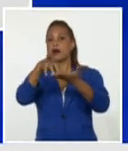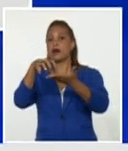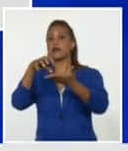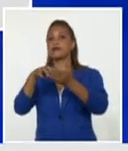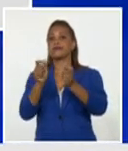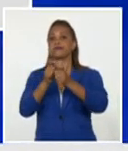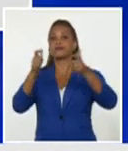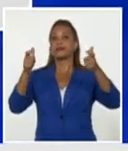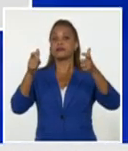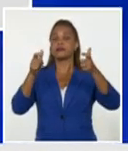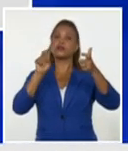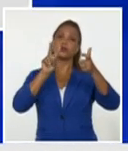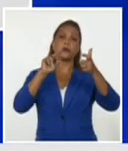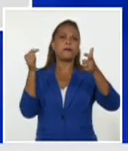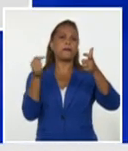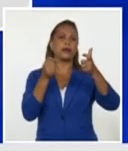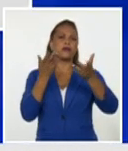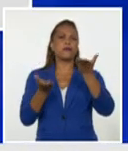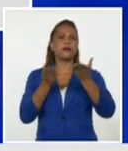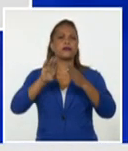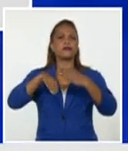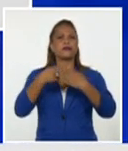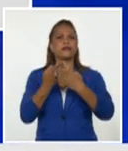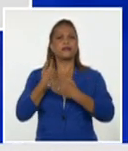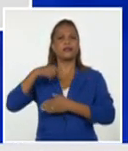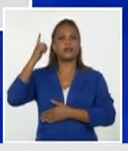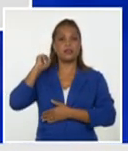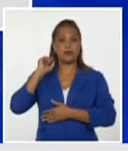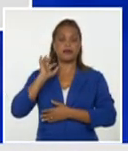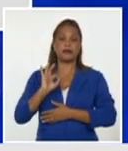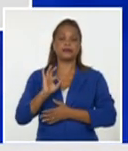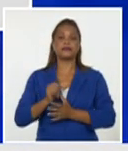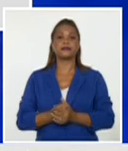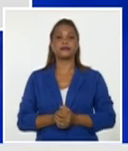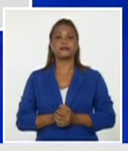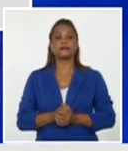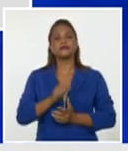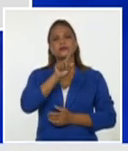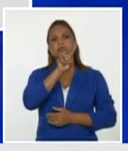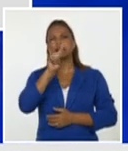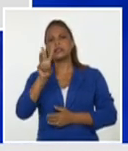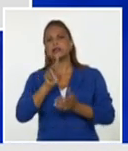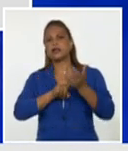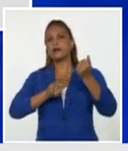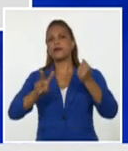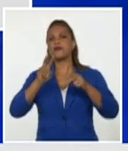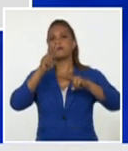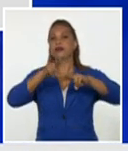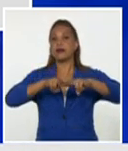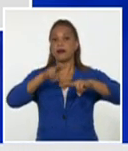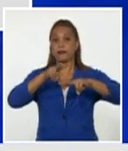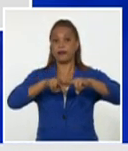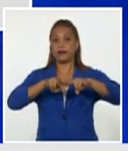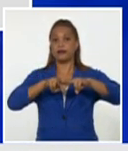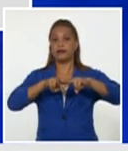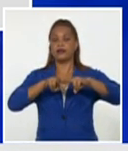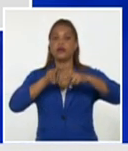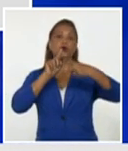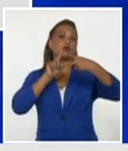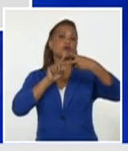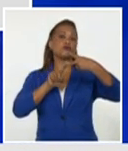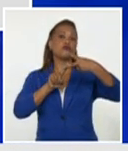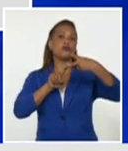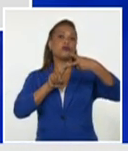2 menos que los que teníamos en el día de ayer, 13 de la provincia de La Habana, 2 de